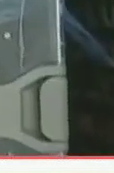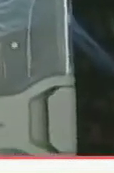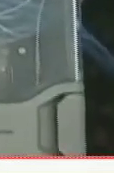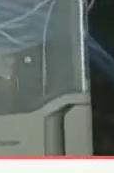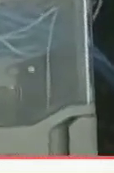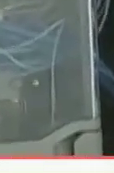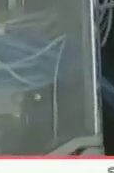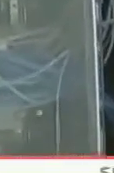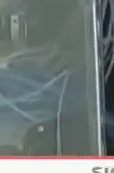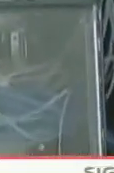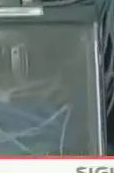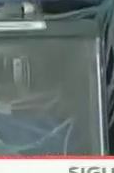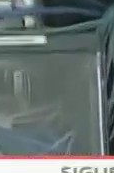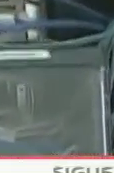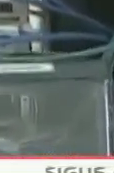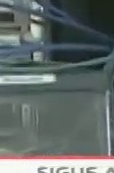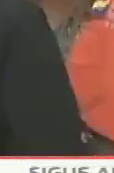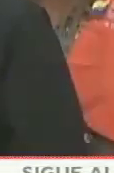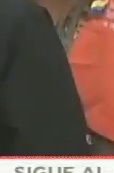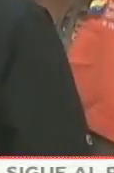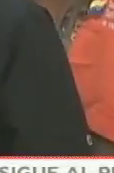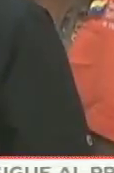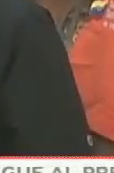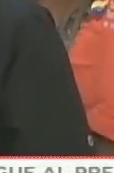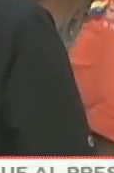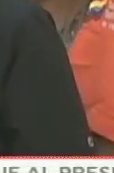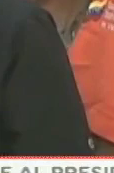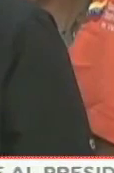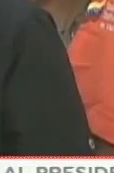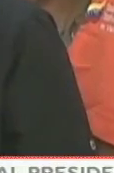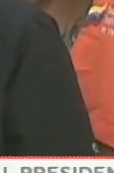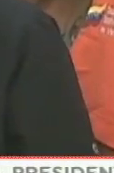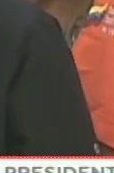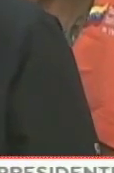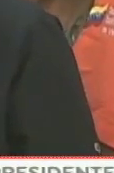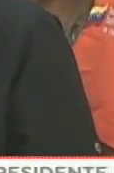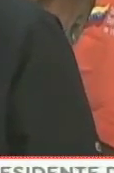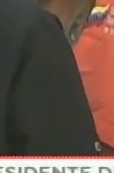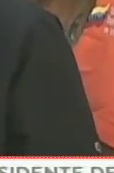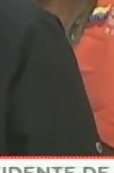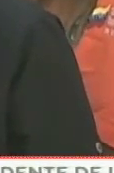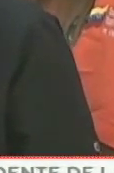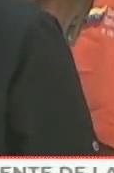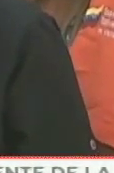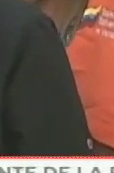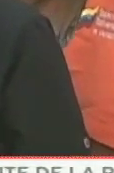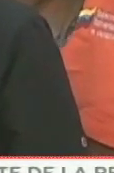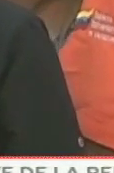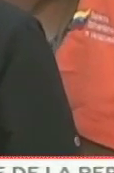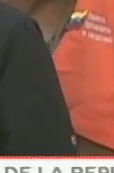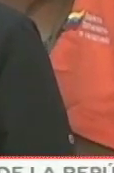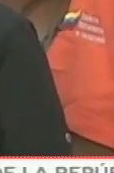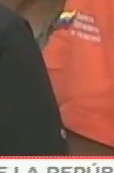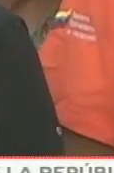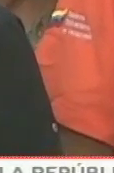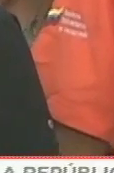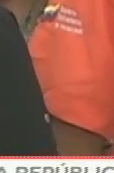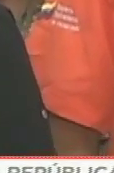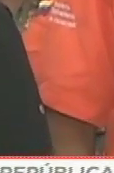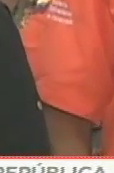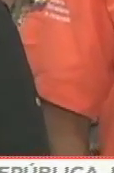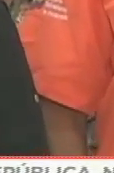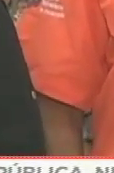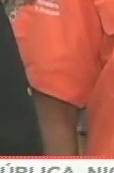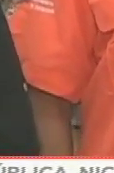nacionales. Gracias. Señor presidente, desde el Centro de Operaciones de la Red Valle de la Pascua, nos despedimos. El